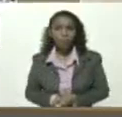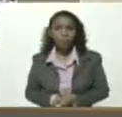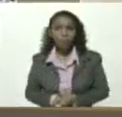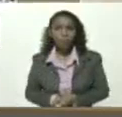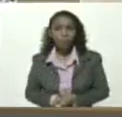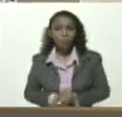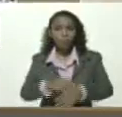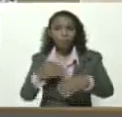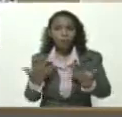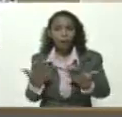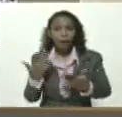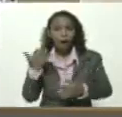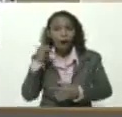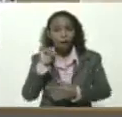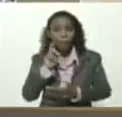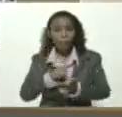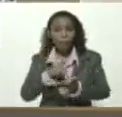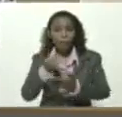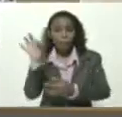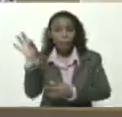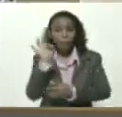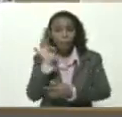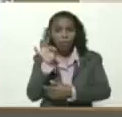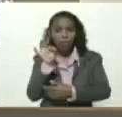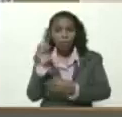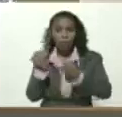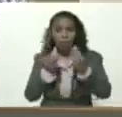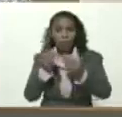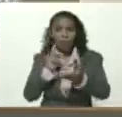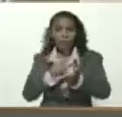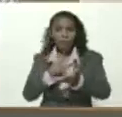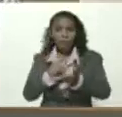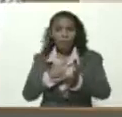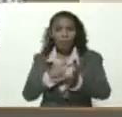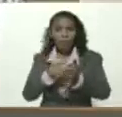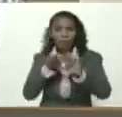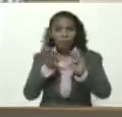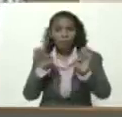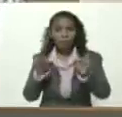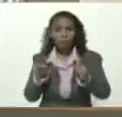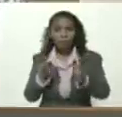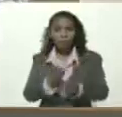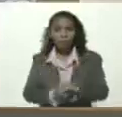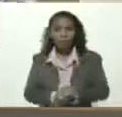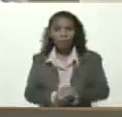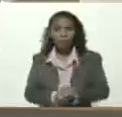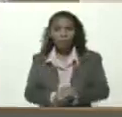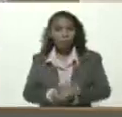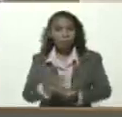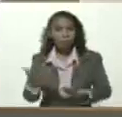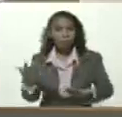que han sido seleccionados como miembros de mesa, que